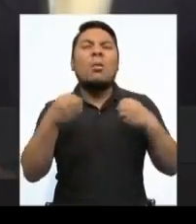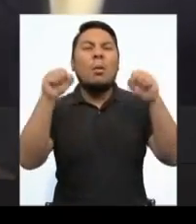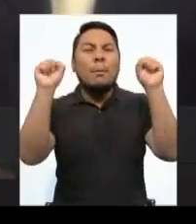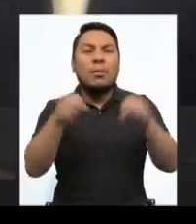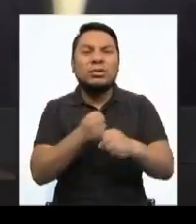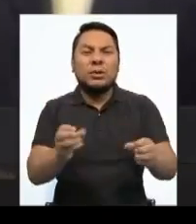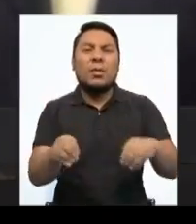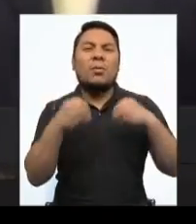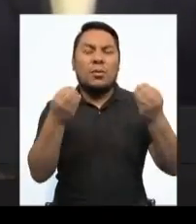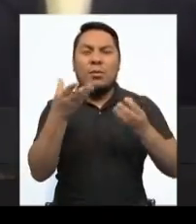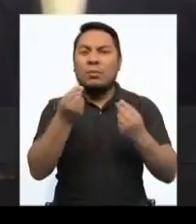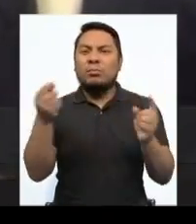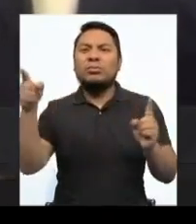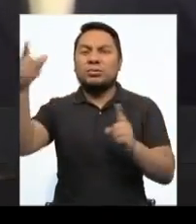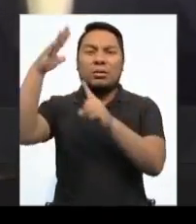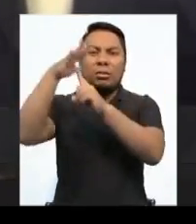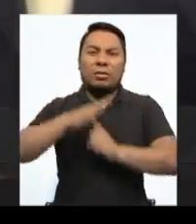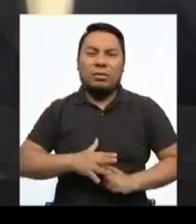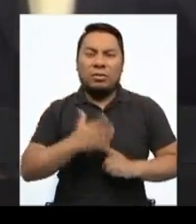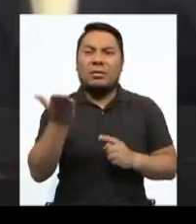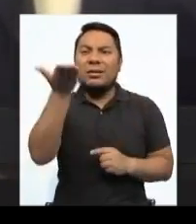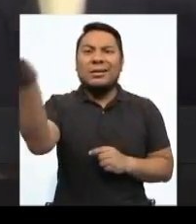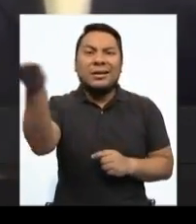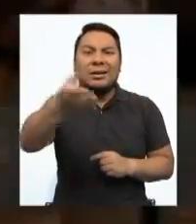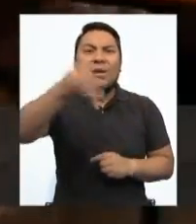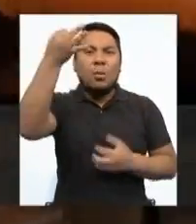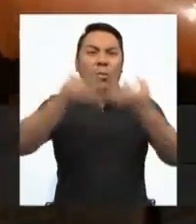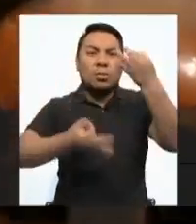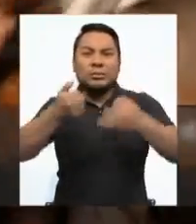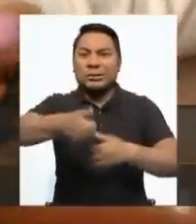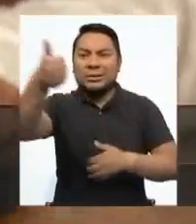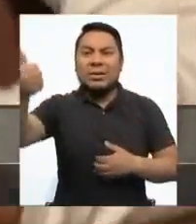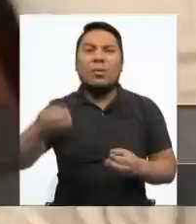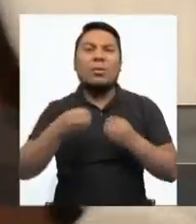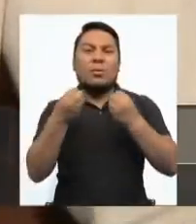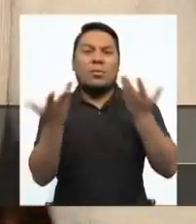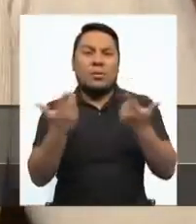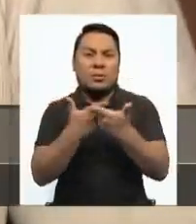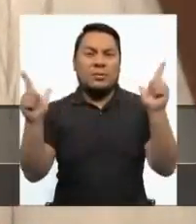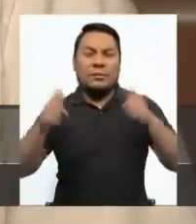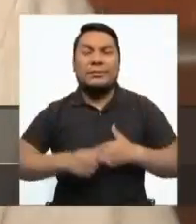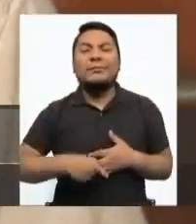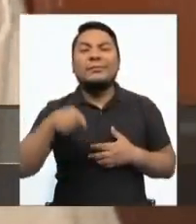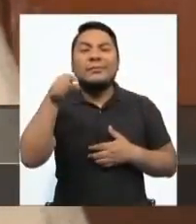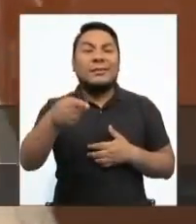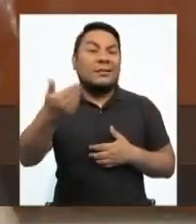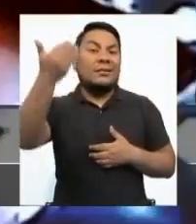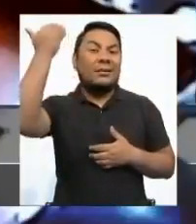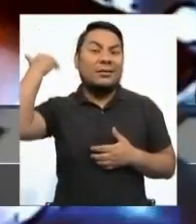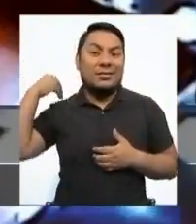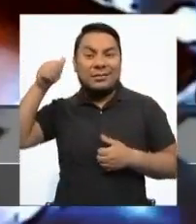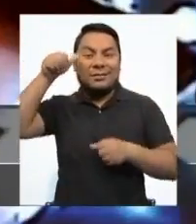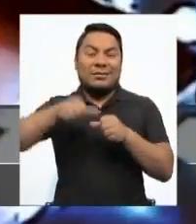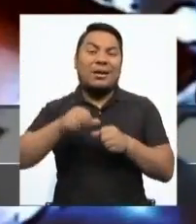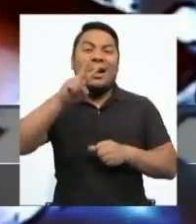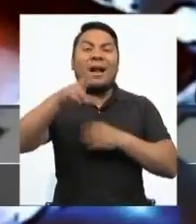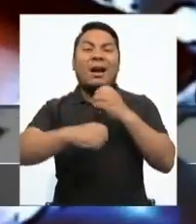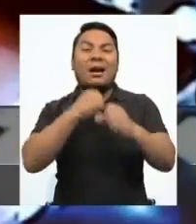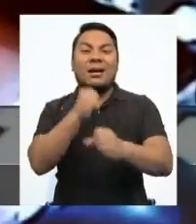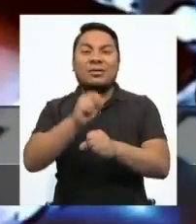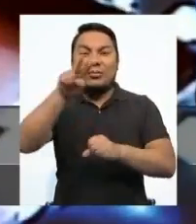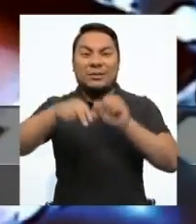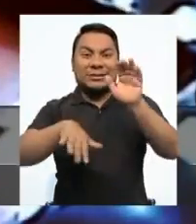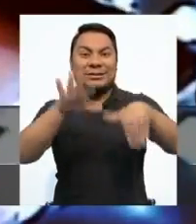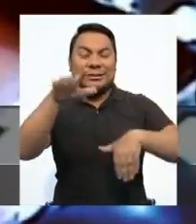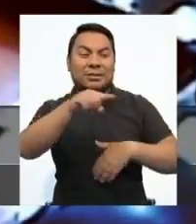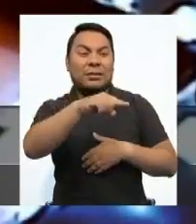posible tanto atropello de parte de los operadores de justicia. Los hechos se remontan a una noche de julio del año 2015. La